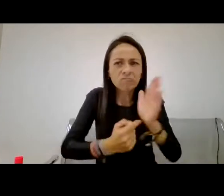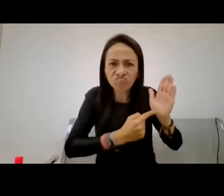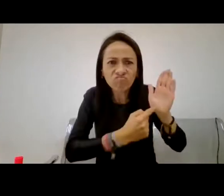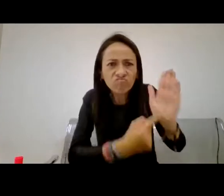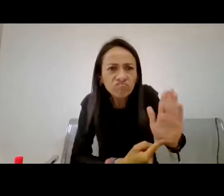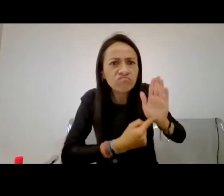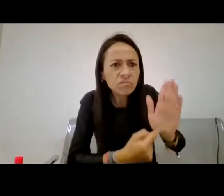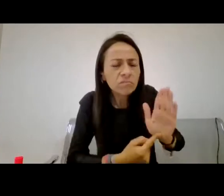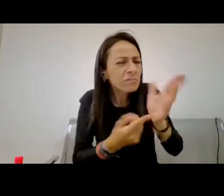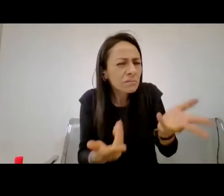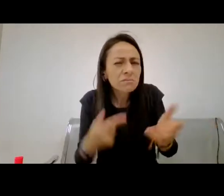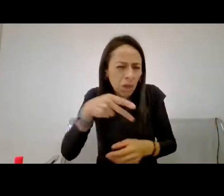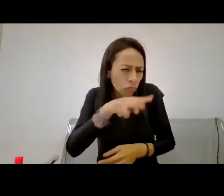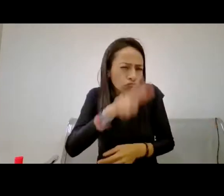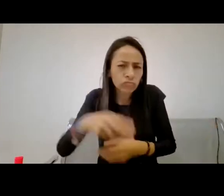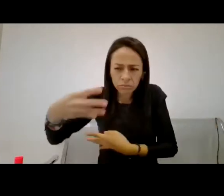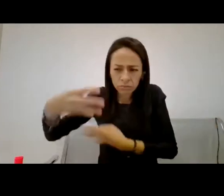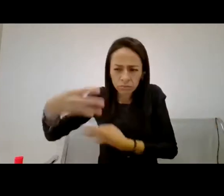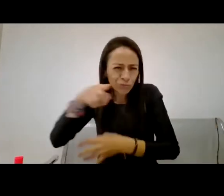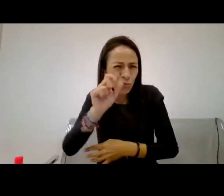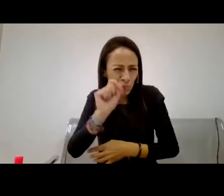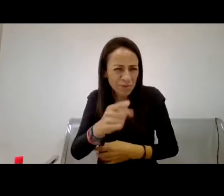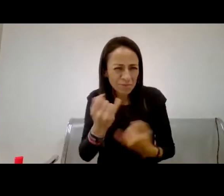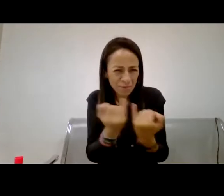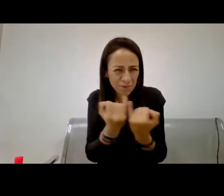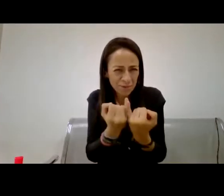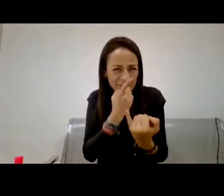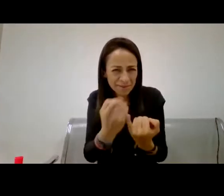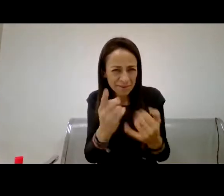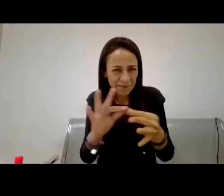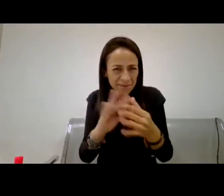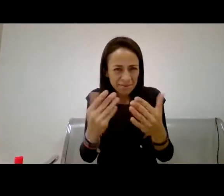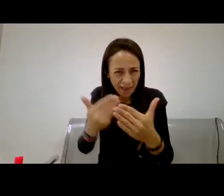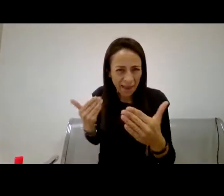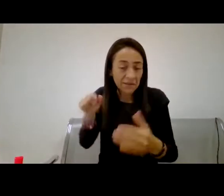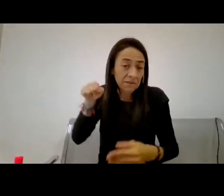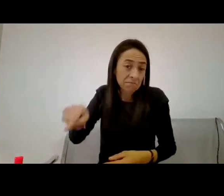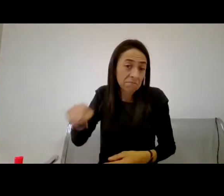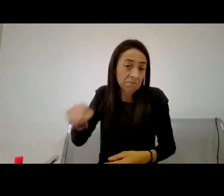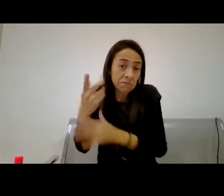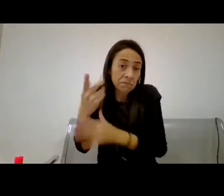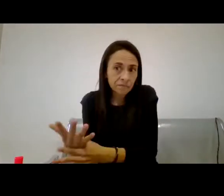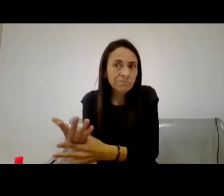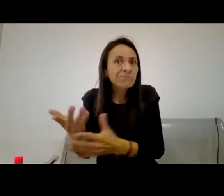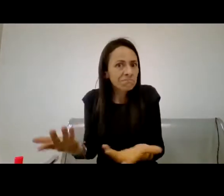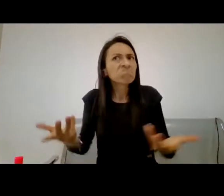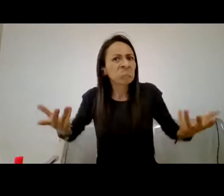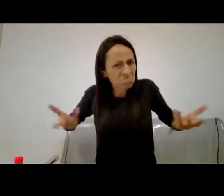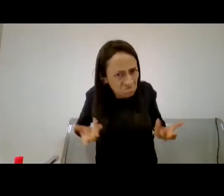de cómo nos podríamos unir para mantener nuestra existencia,